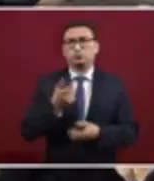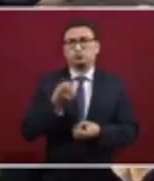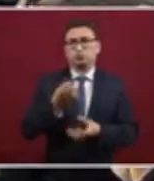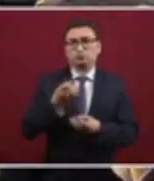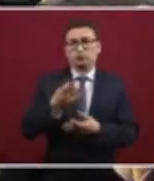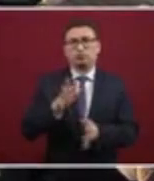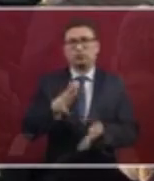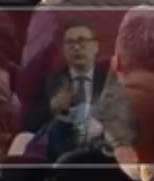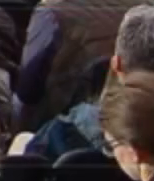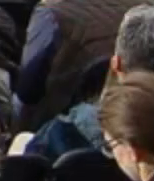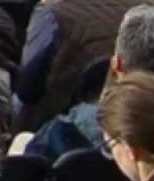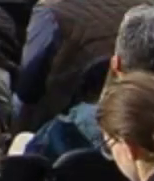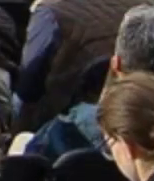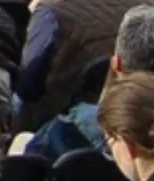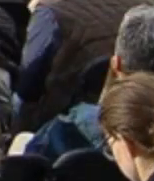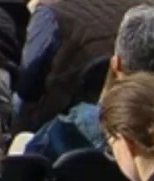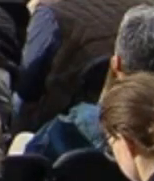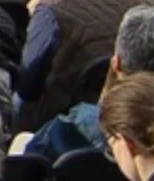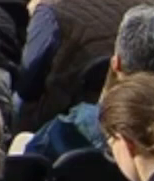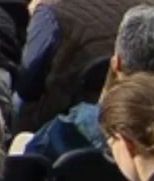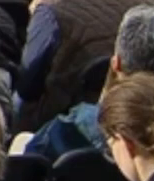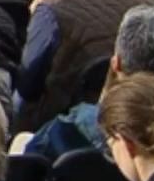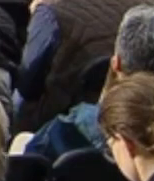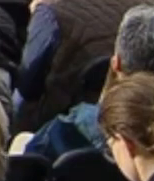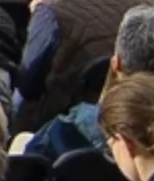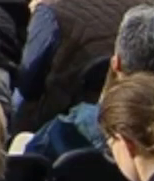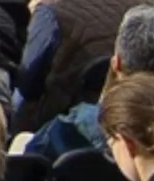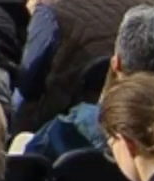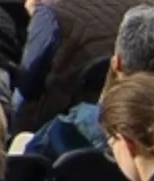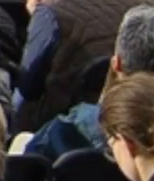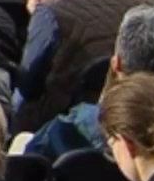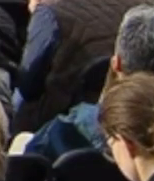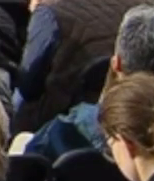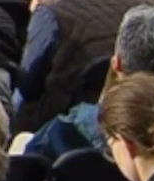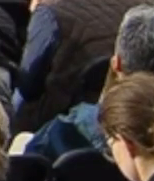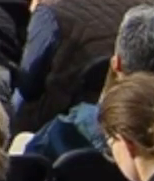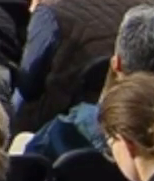pesos un pensionado.